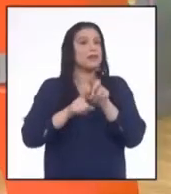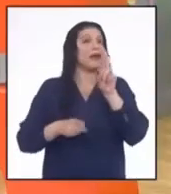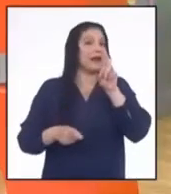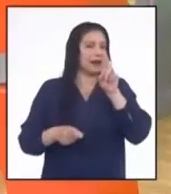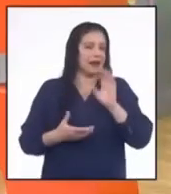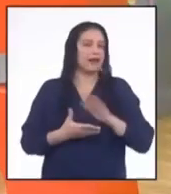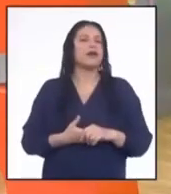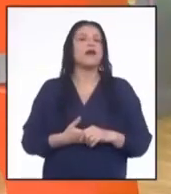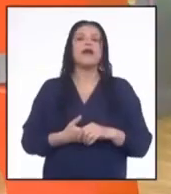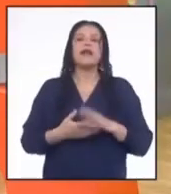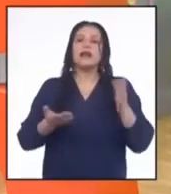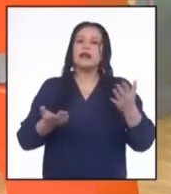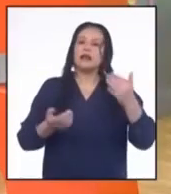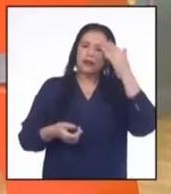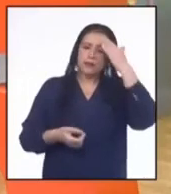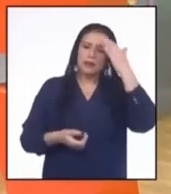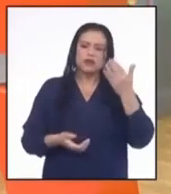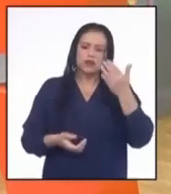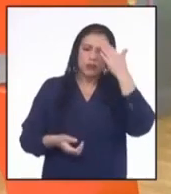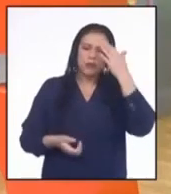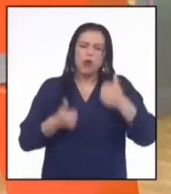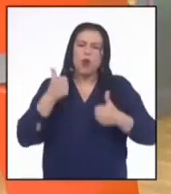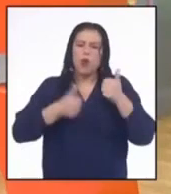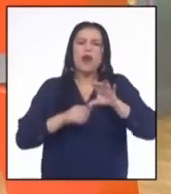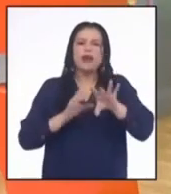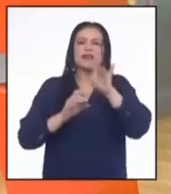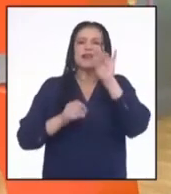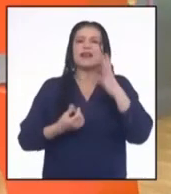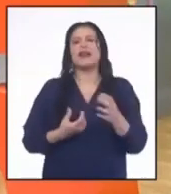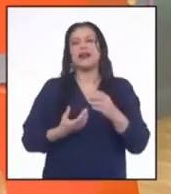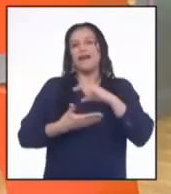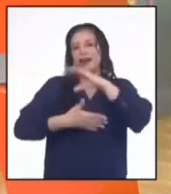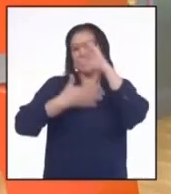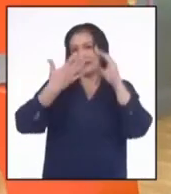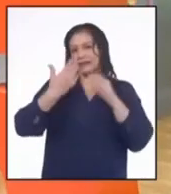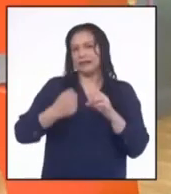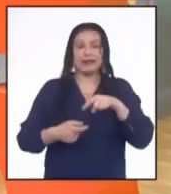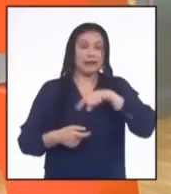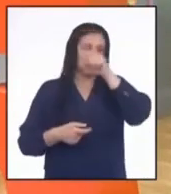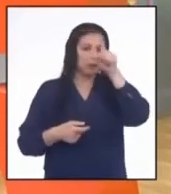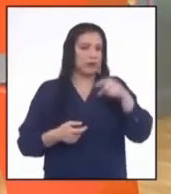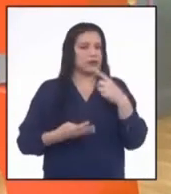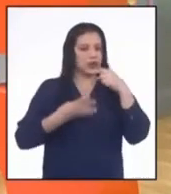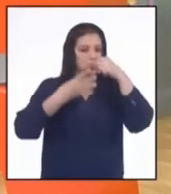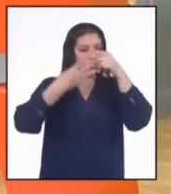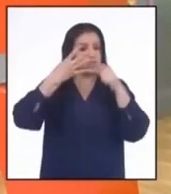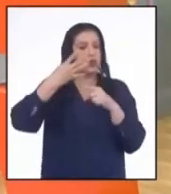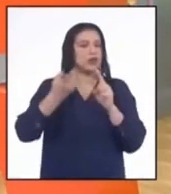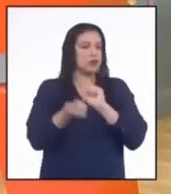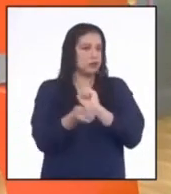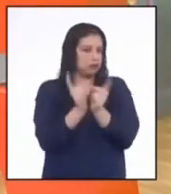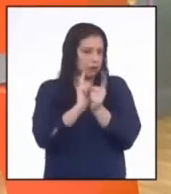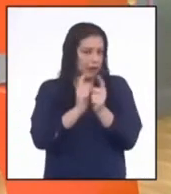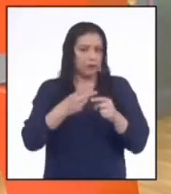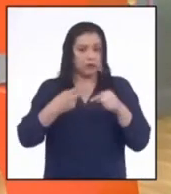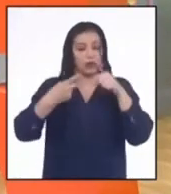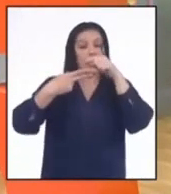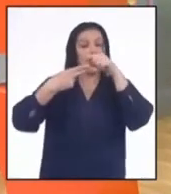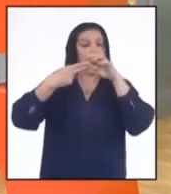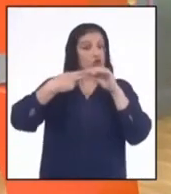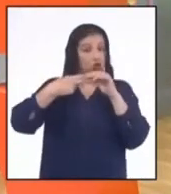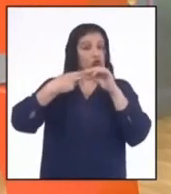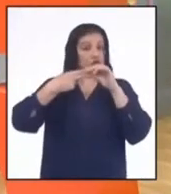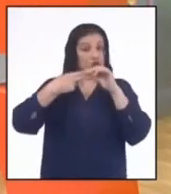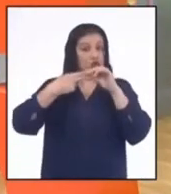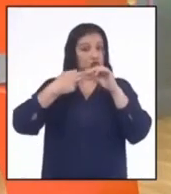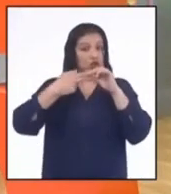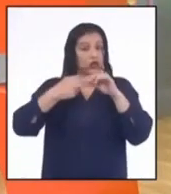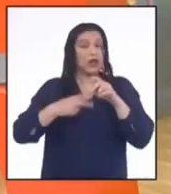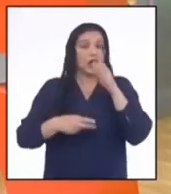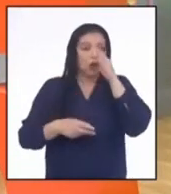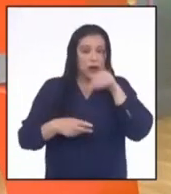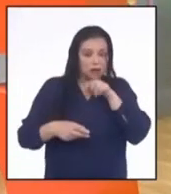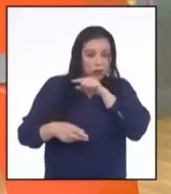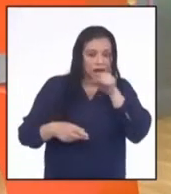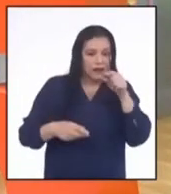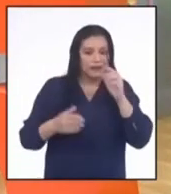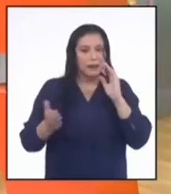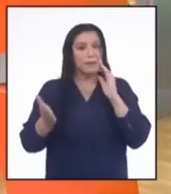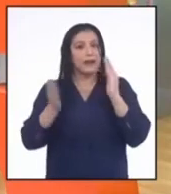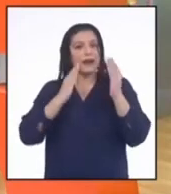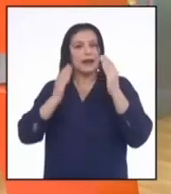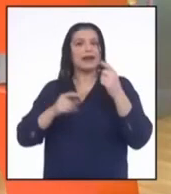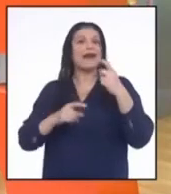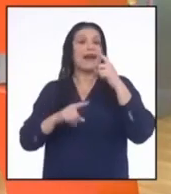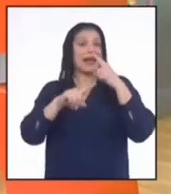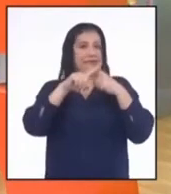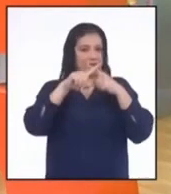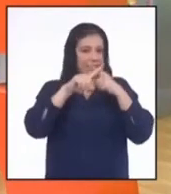También identificamos las características de la parábola y sus 4 variantes. 2 de ellas cuando el eje de simetría es paralelo al